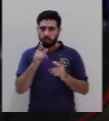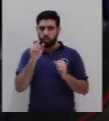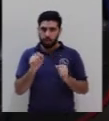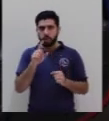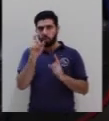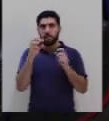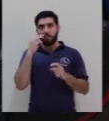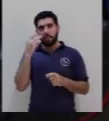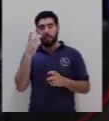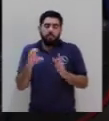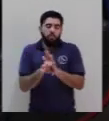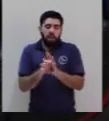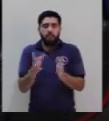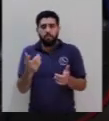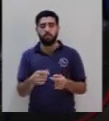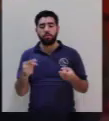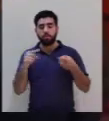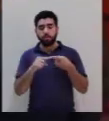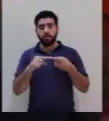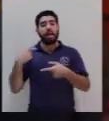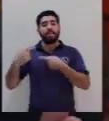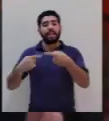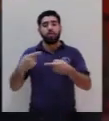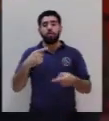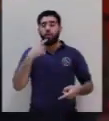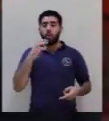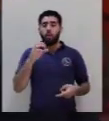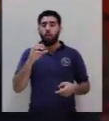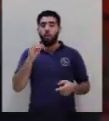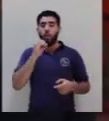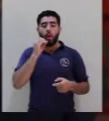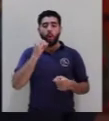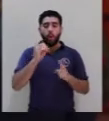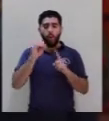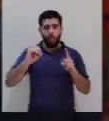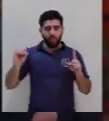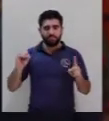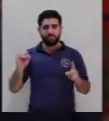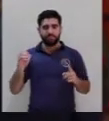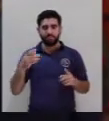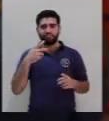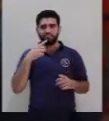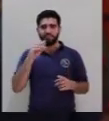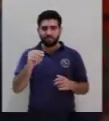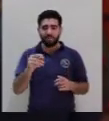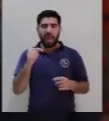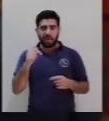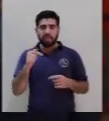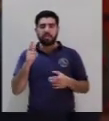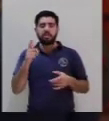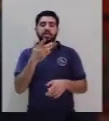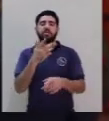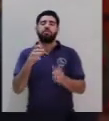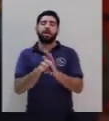de la tradición oral se encuentran las narraciones que explican los conocimientos de nuestras comunidades, las diferentes formas de interpretar